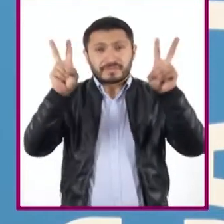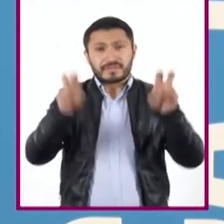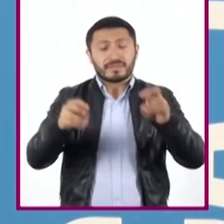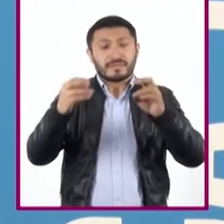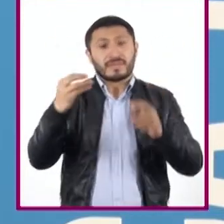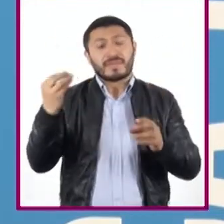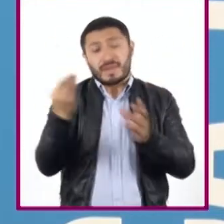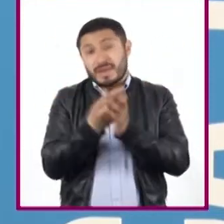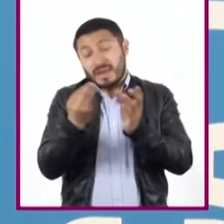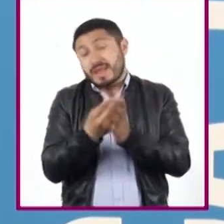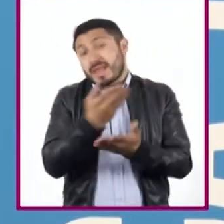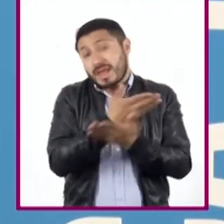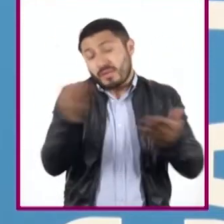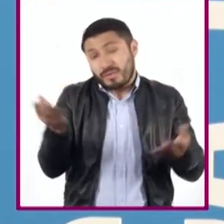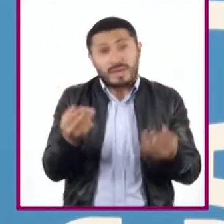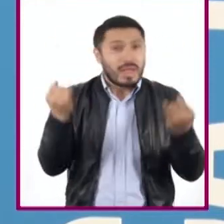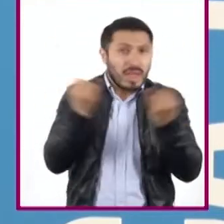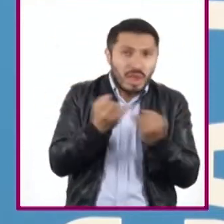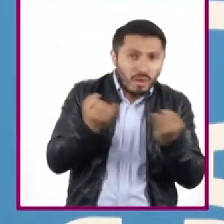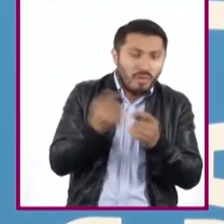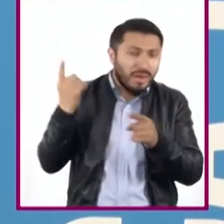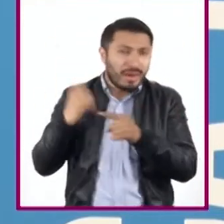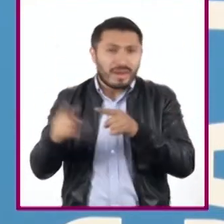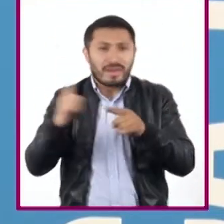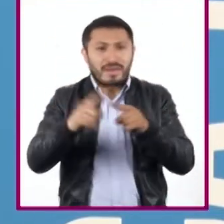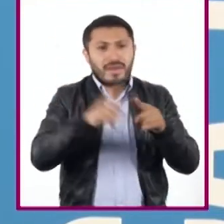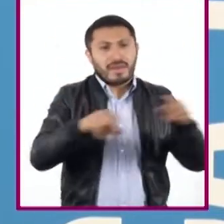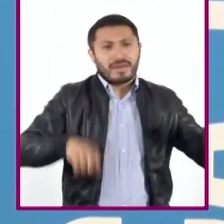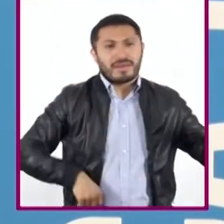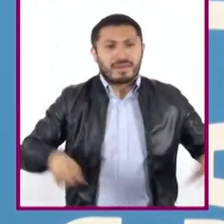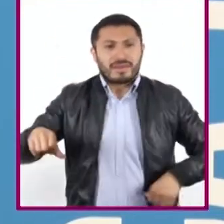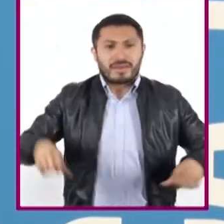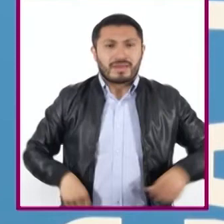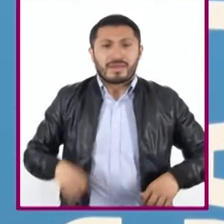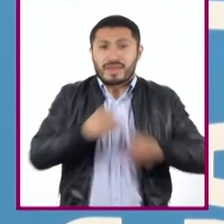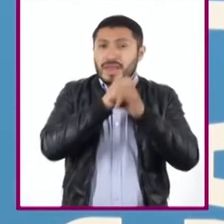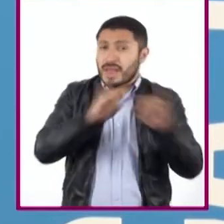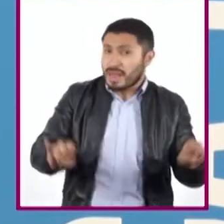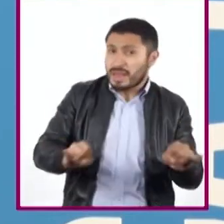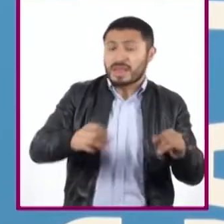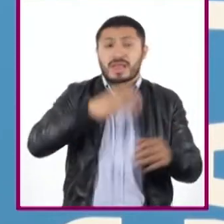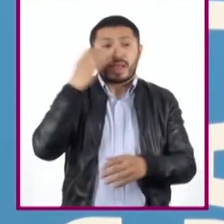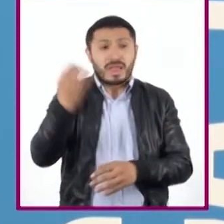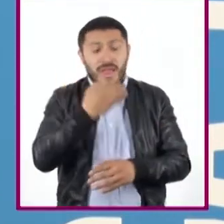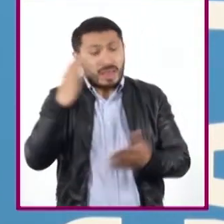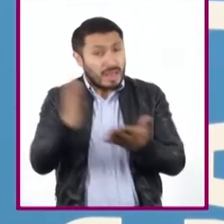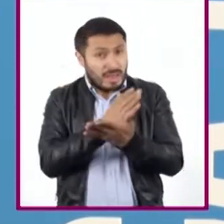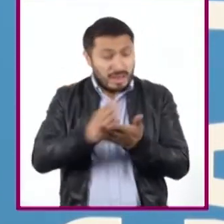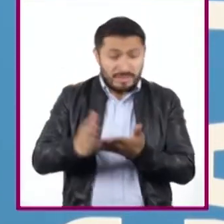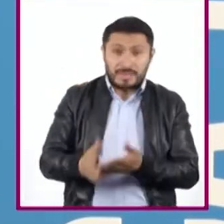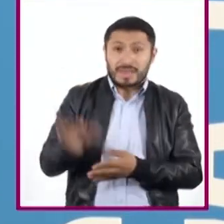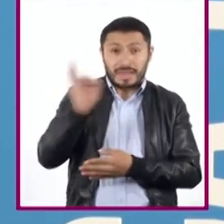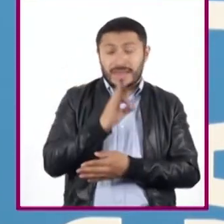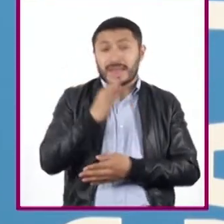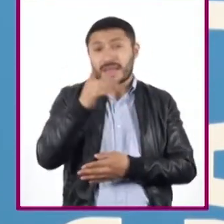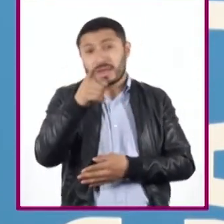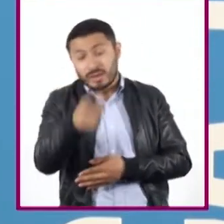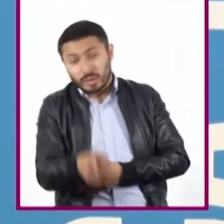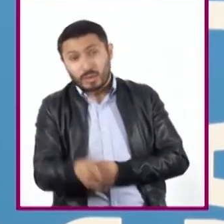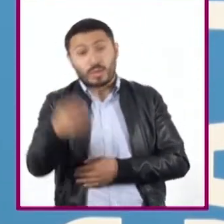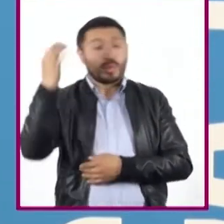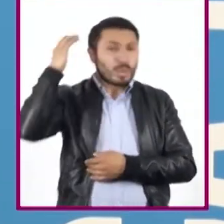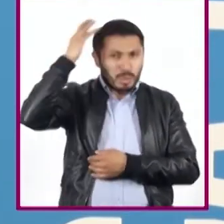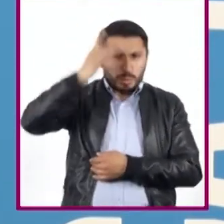cursan, así como en diversas actividades independientes a la escuela, les han pedido o han tenido que